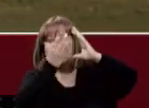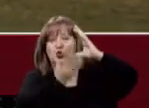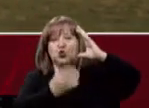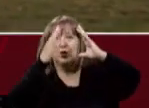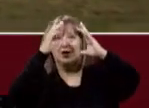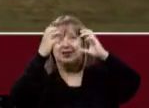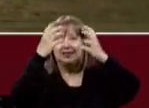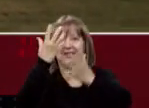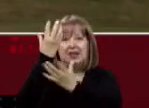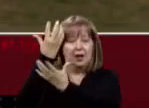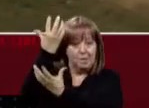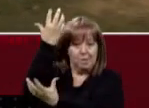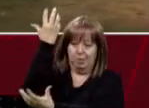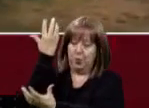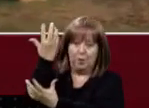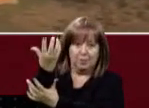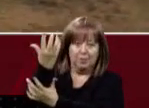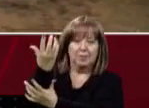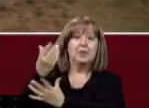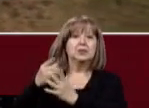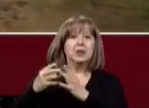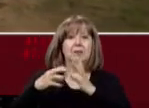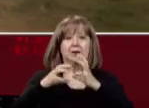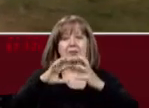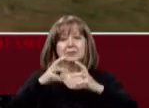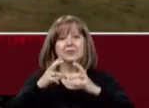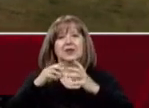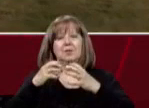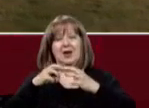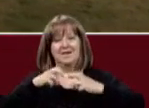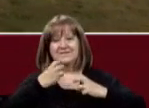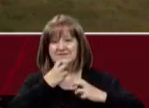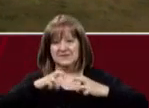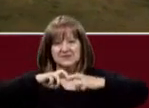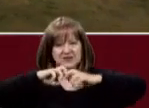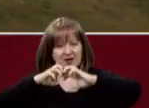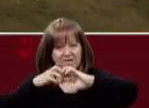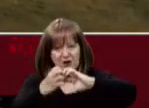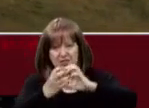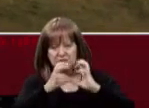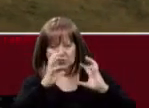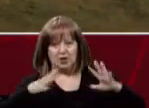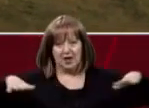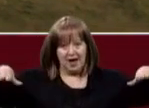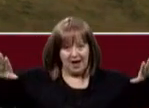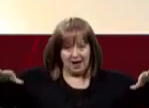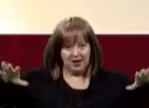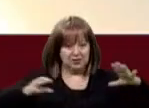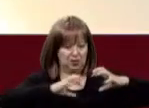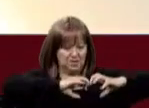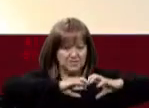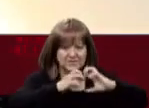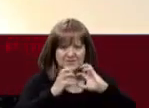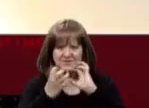Pero previamente también se va a hacer un anclaje y reforzar toda la escultura original para que se